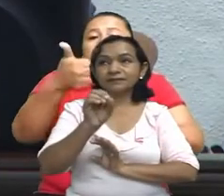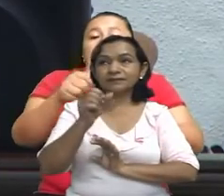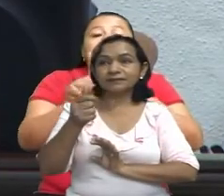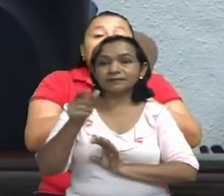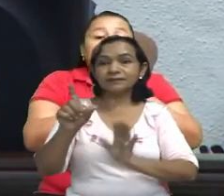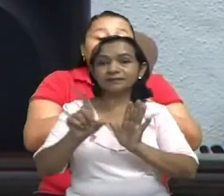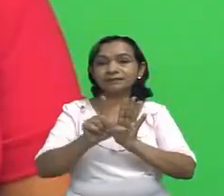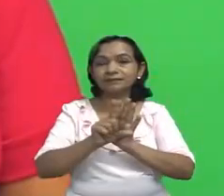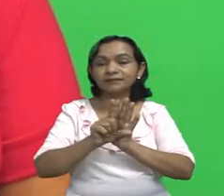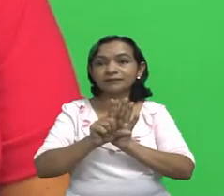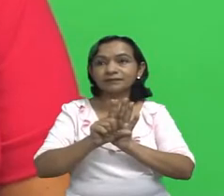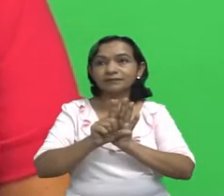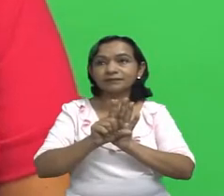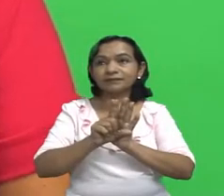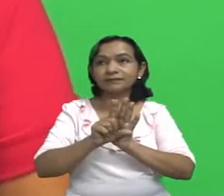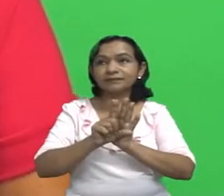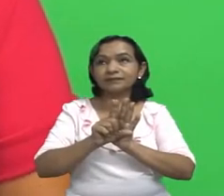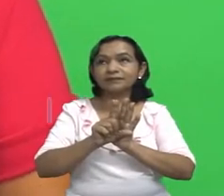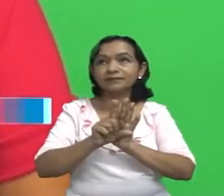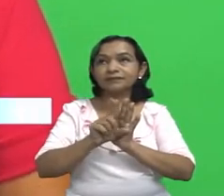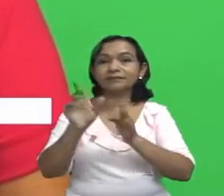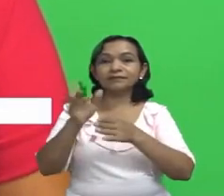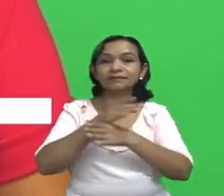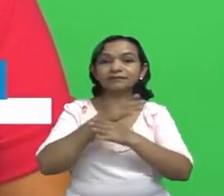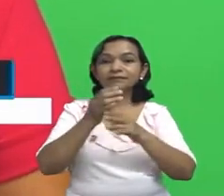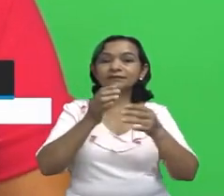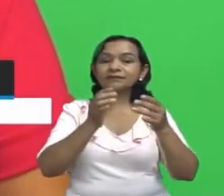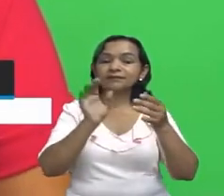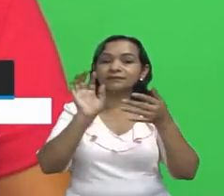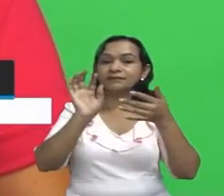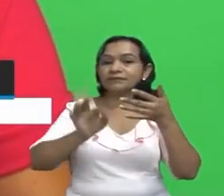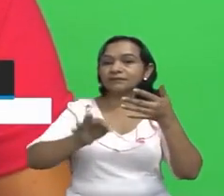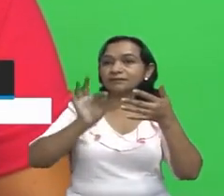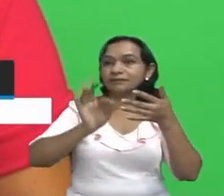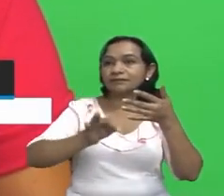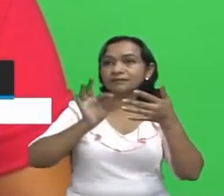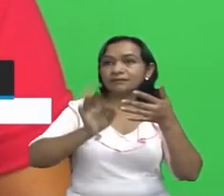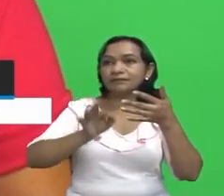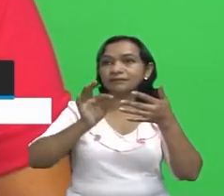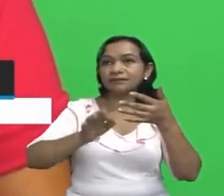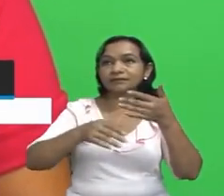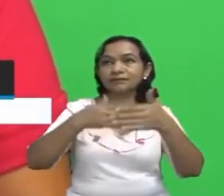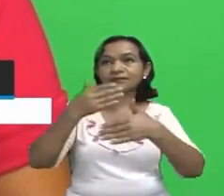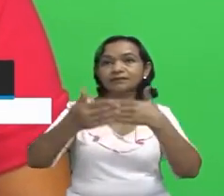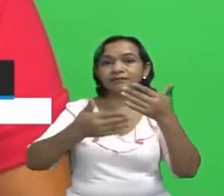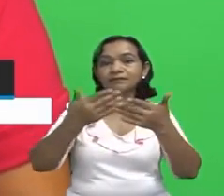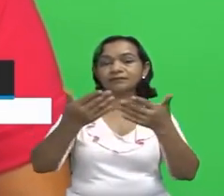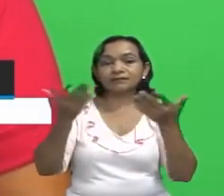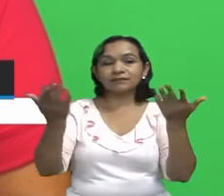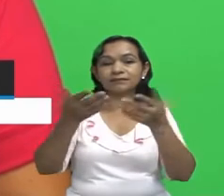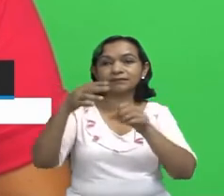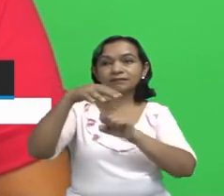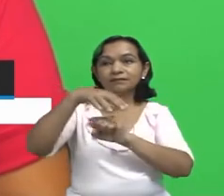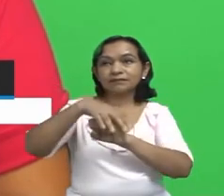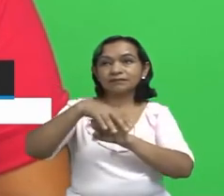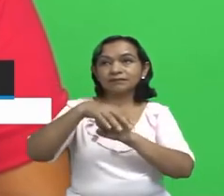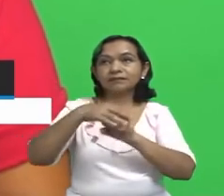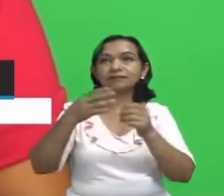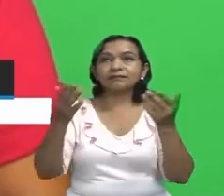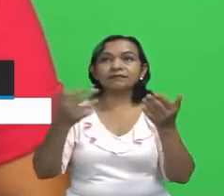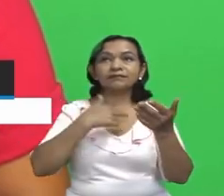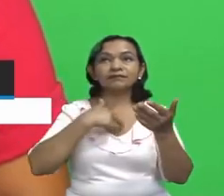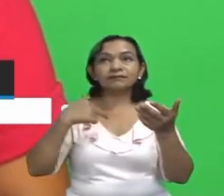Poder Legislativo. A través de las interpretaciones se ha logrado conocer los procesos de las comisiones, los procesos que